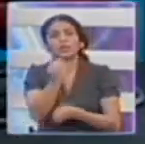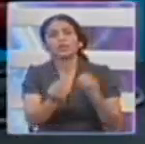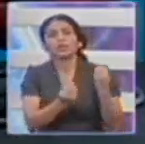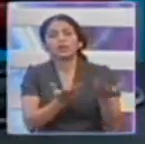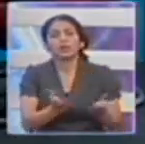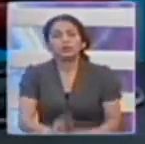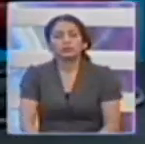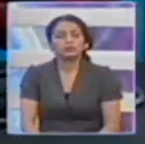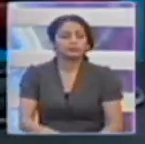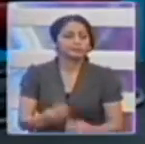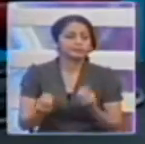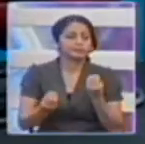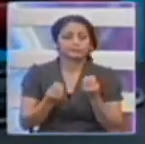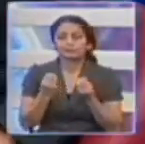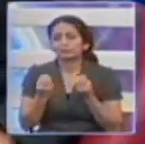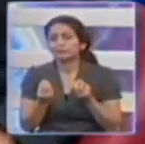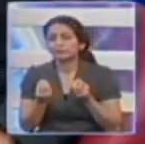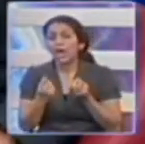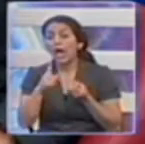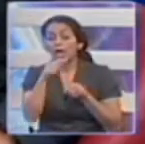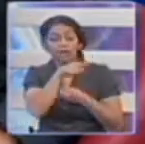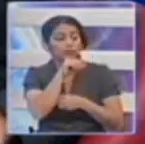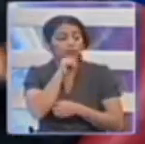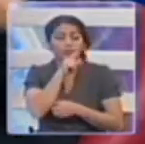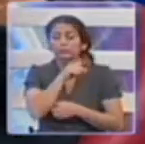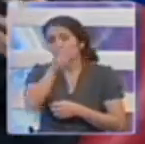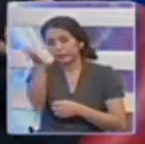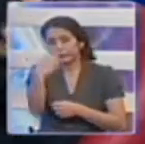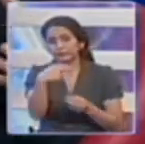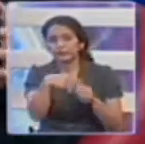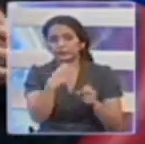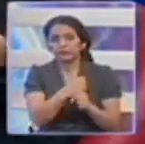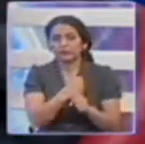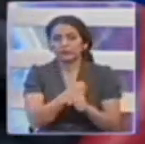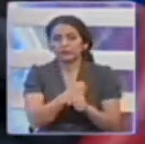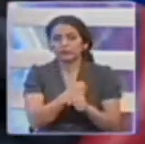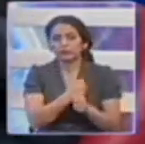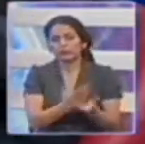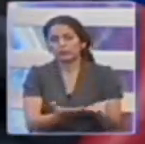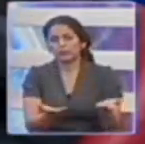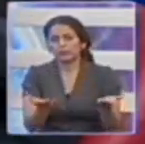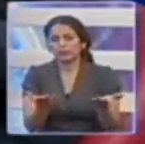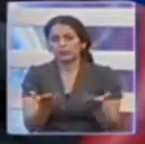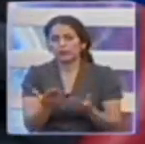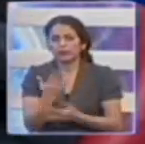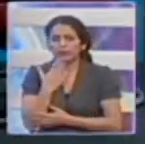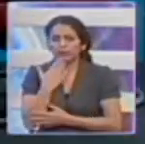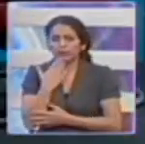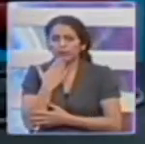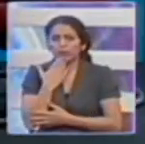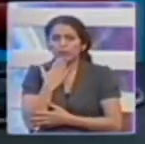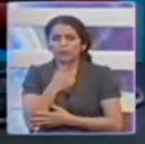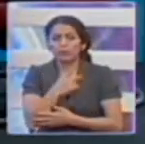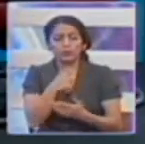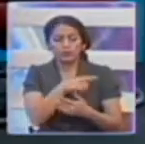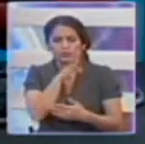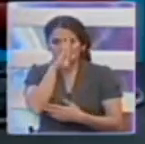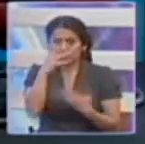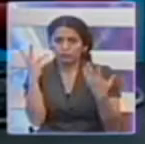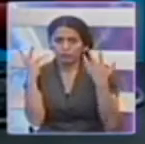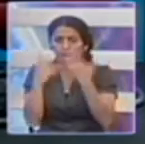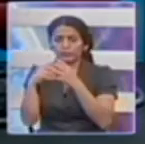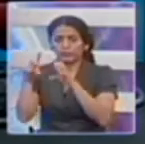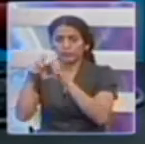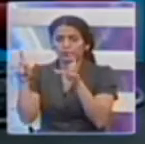de trabajo, pero lo pueden financiar extrayendo riqueza del sector privado para ponerla en el sector estatal. Entonces, eso ahí puede dar